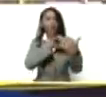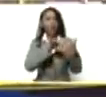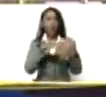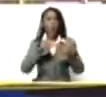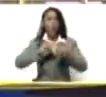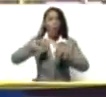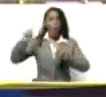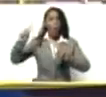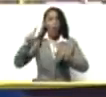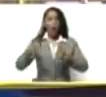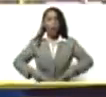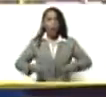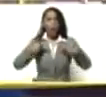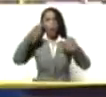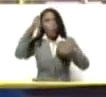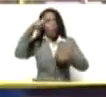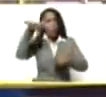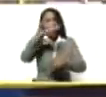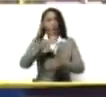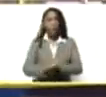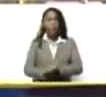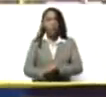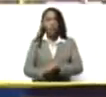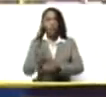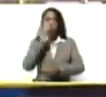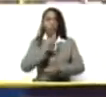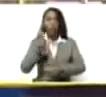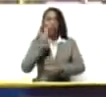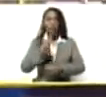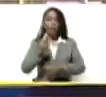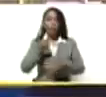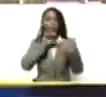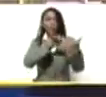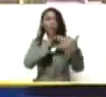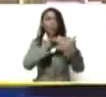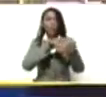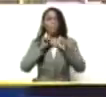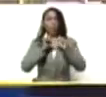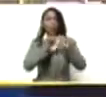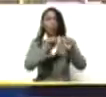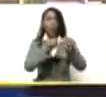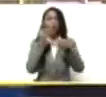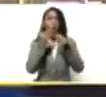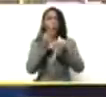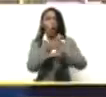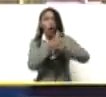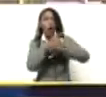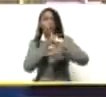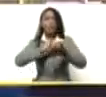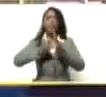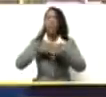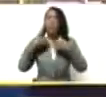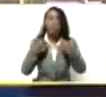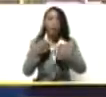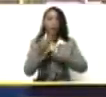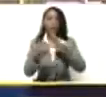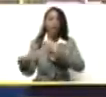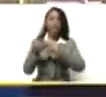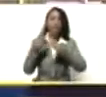para dañar la vida del pueblo utilizan la guerra eléctrica permanente como un arma para afectar otros